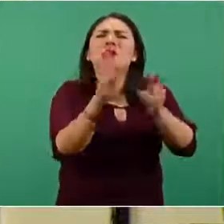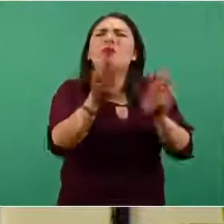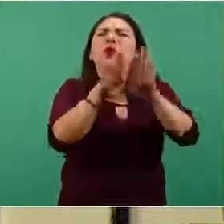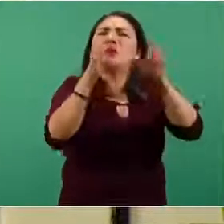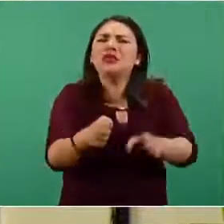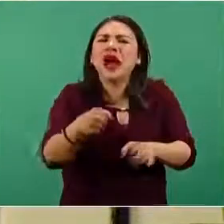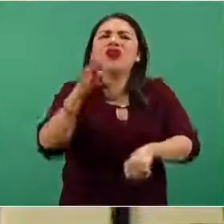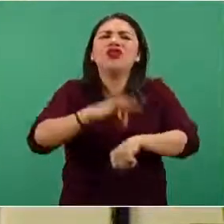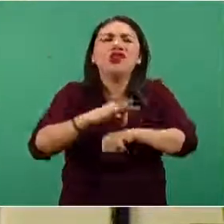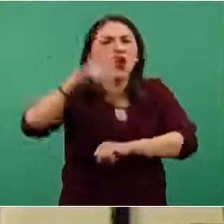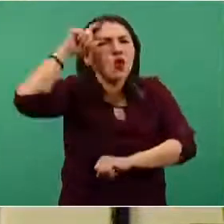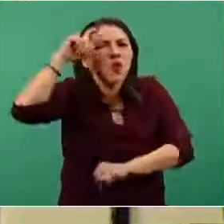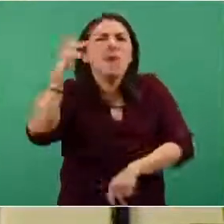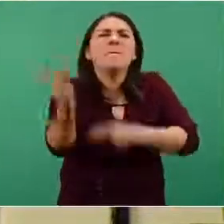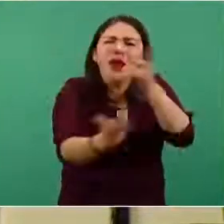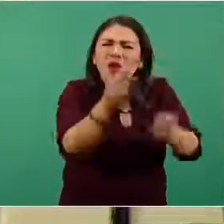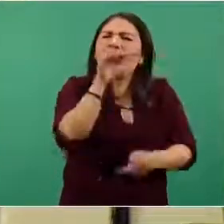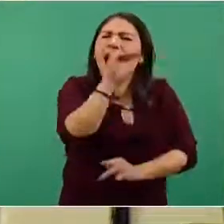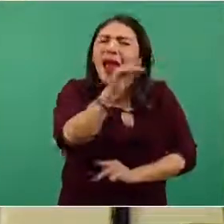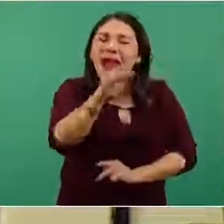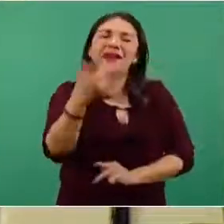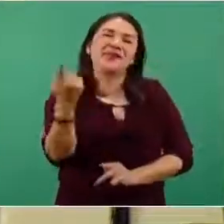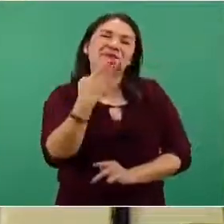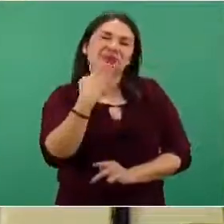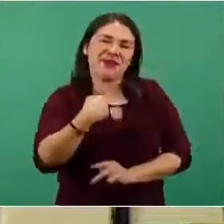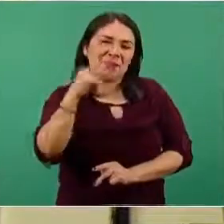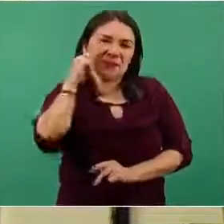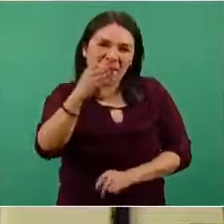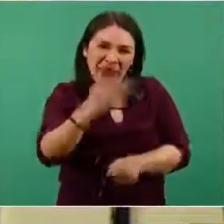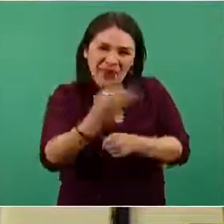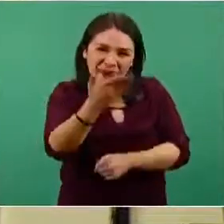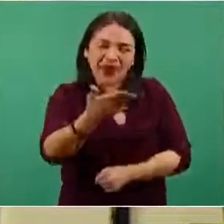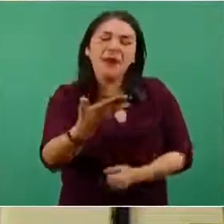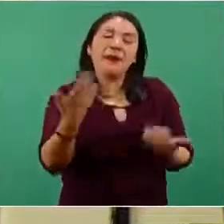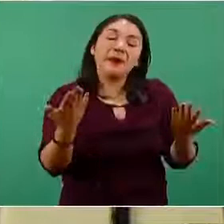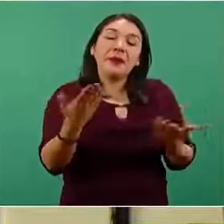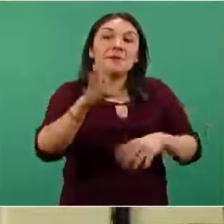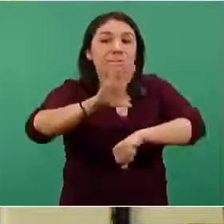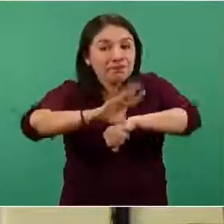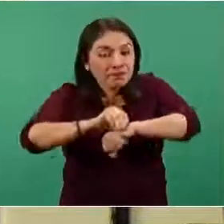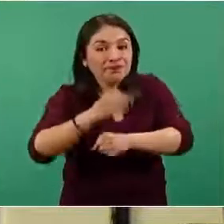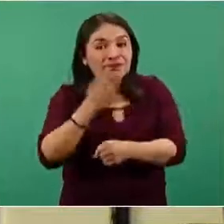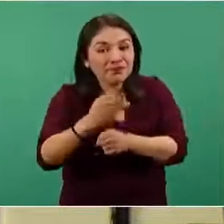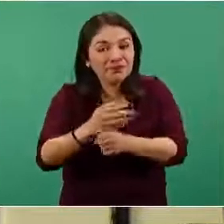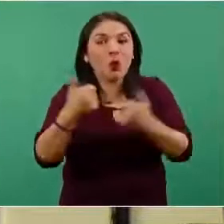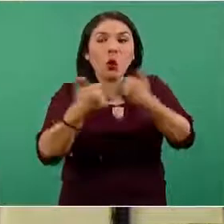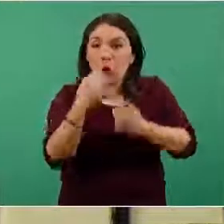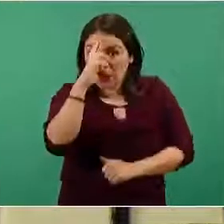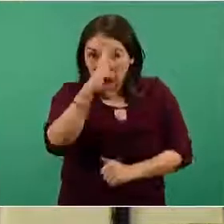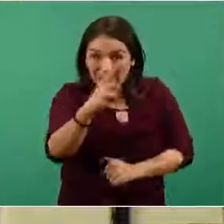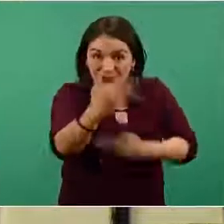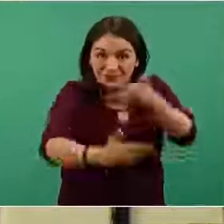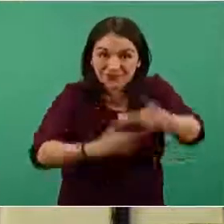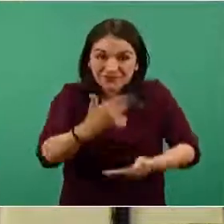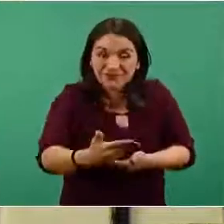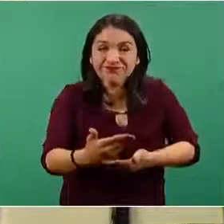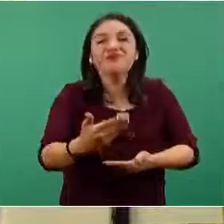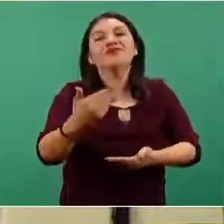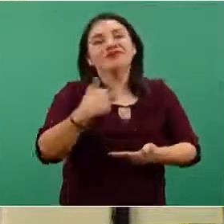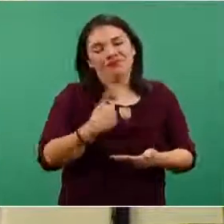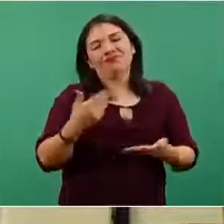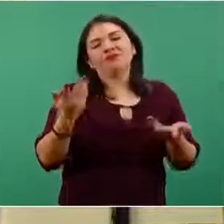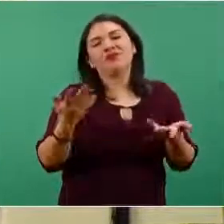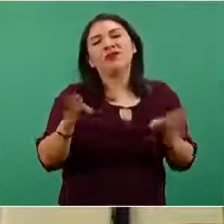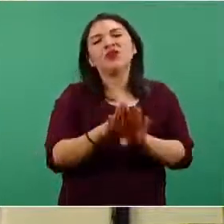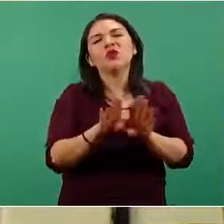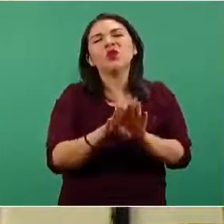López-Gatell, pregunta cómo está el doctor. Qué bueno verlo aquí, doctor, y si me permite, con todo respeto, haciendo alusión